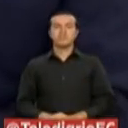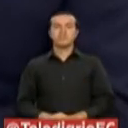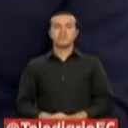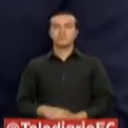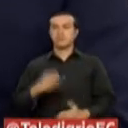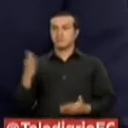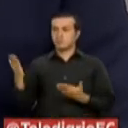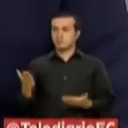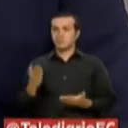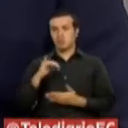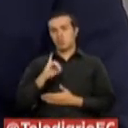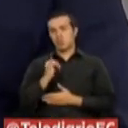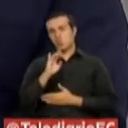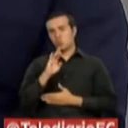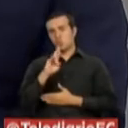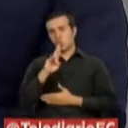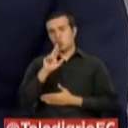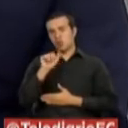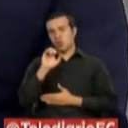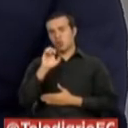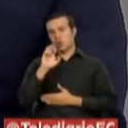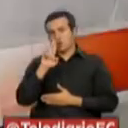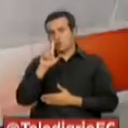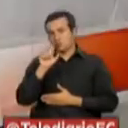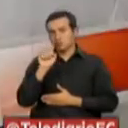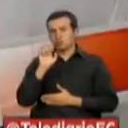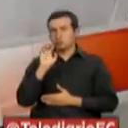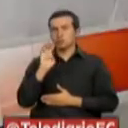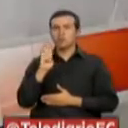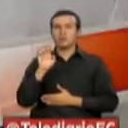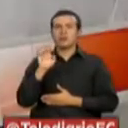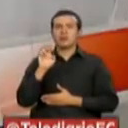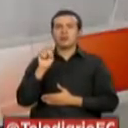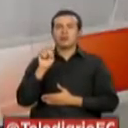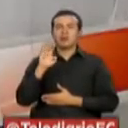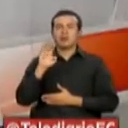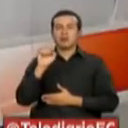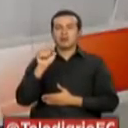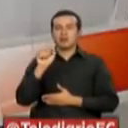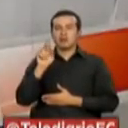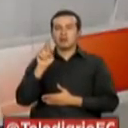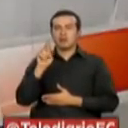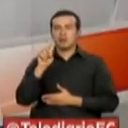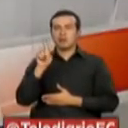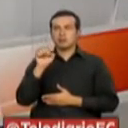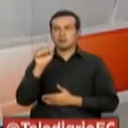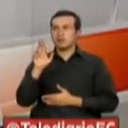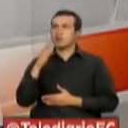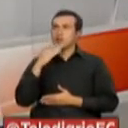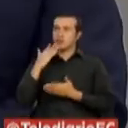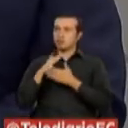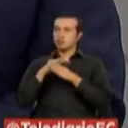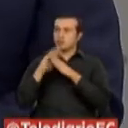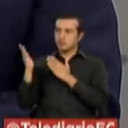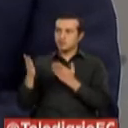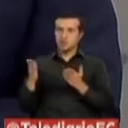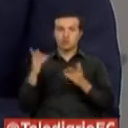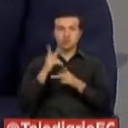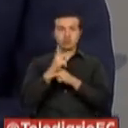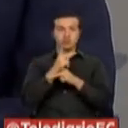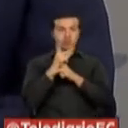Está con nosotros el doctor Juan Carlos Benalcázar. Él es nuestro invitado para analizar esto. Gracias por aceptar esta invitación. El Consejo